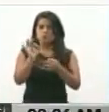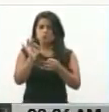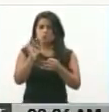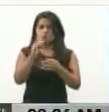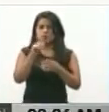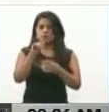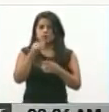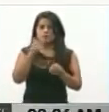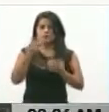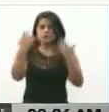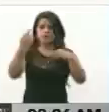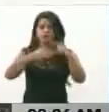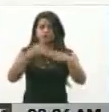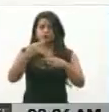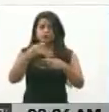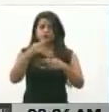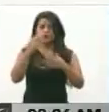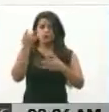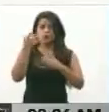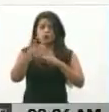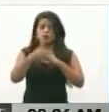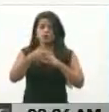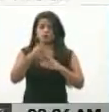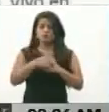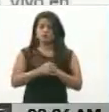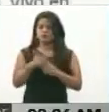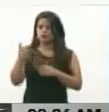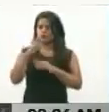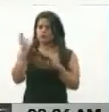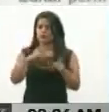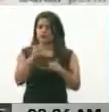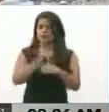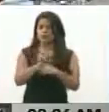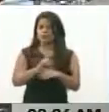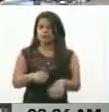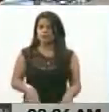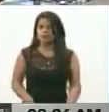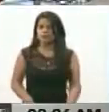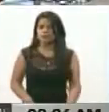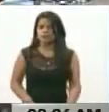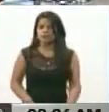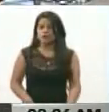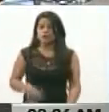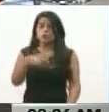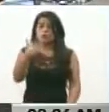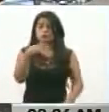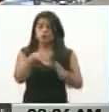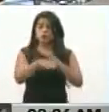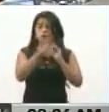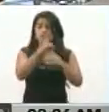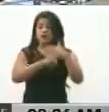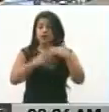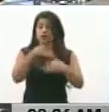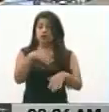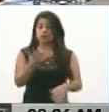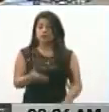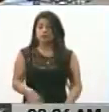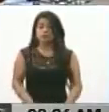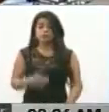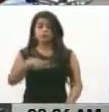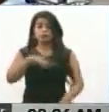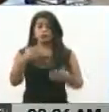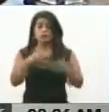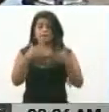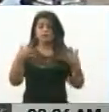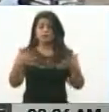Viva la revolución tecnológica bolivariana. Muchachas, ¿qué respuesta darle rapidito para a la cuando, gente? ¿Cuándo se puede acceder a...? Bueno, a comprar. Estamos en plena ampliación de